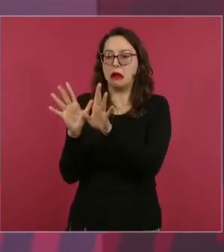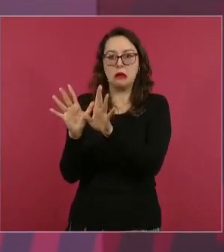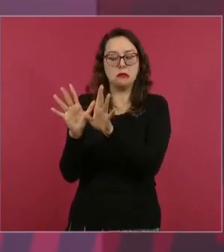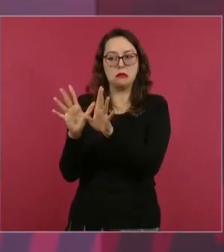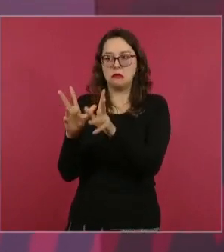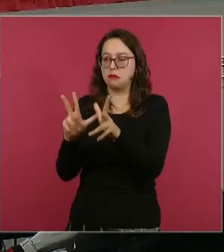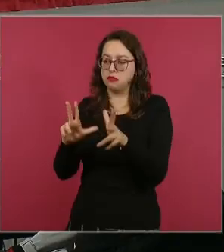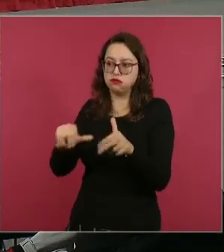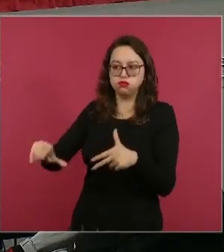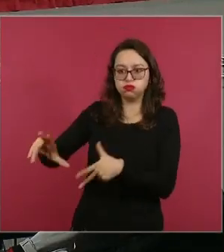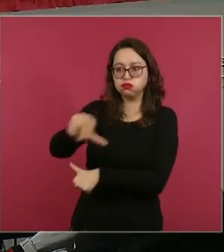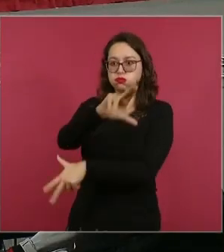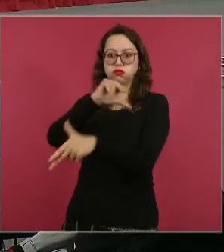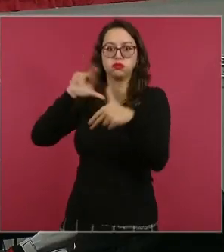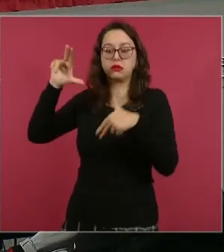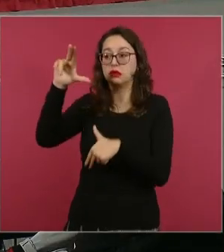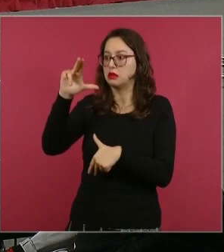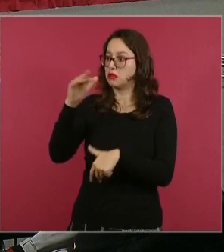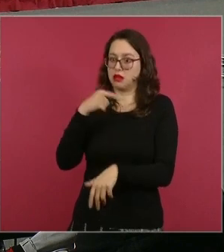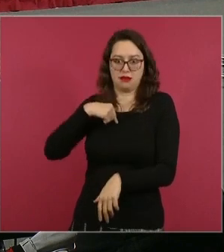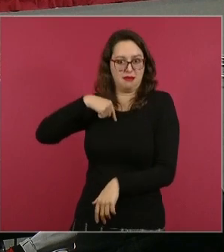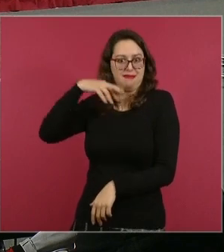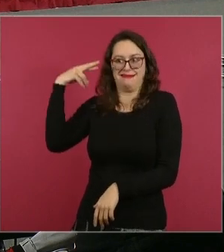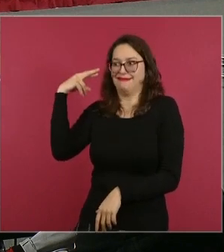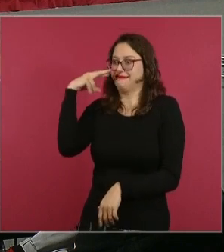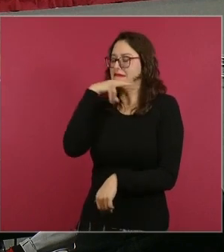anticipación y hay